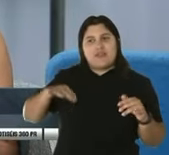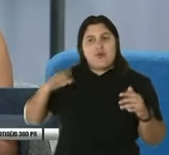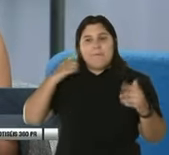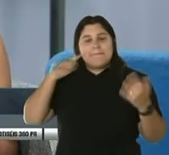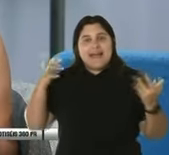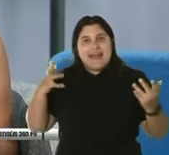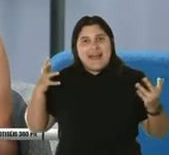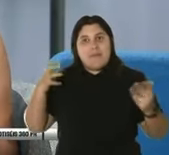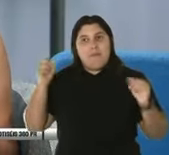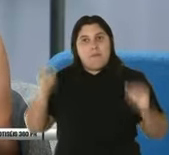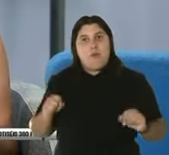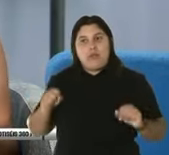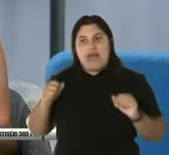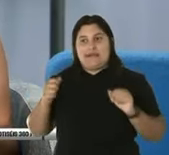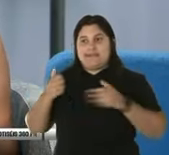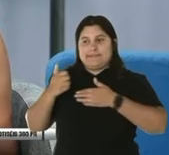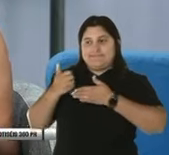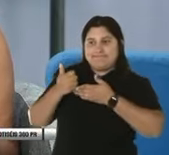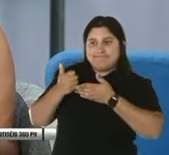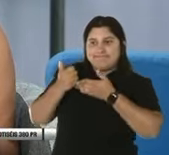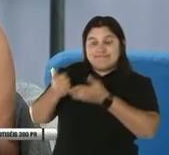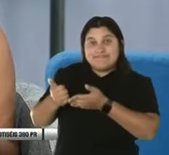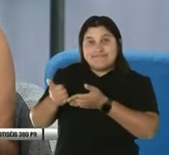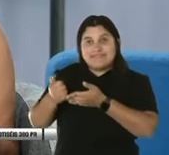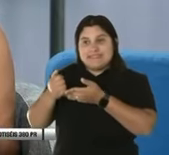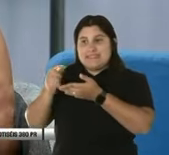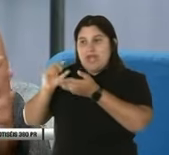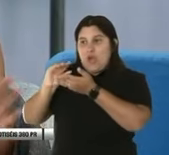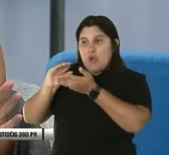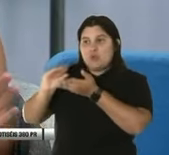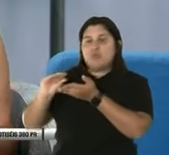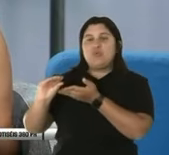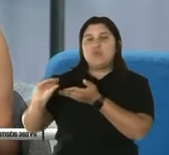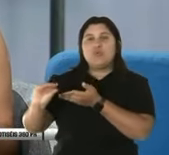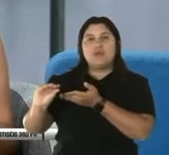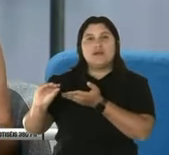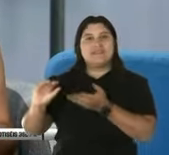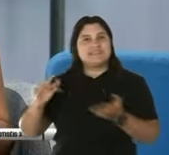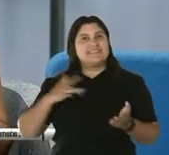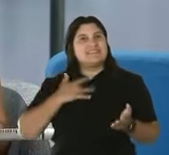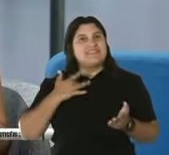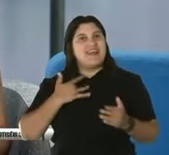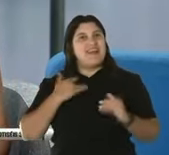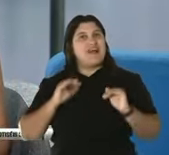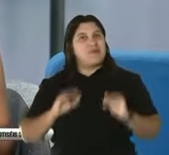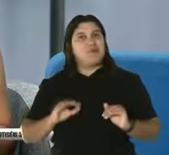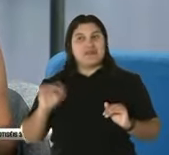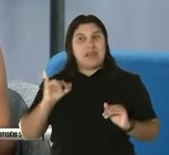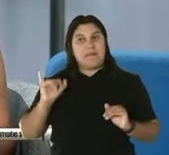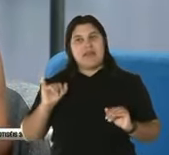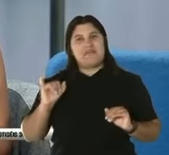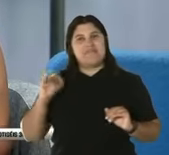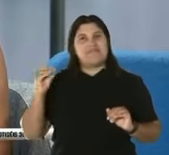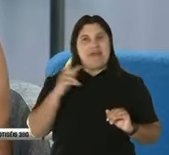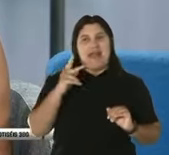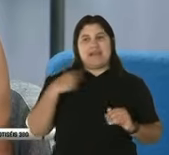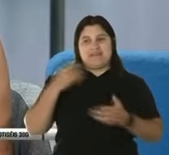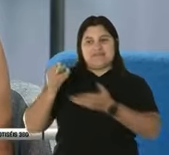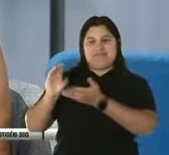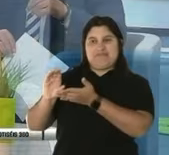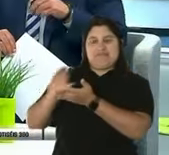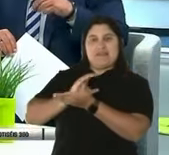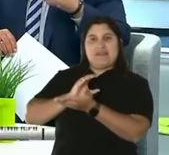a reducir la la responsabilidad contributiva y si no tiene pues también para que le devuelvan uno un dinero